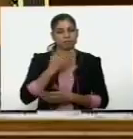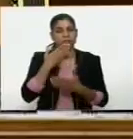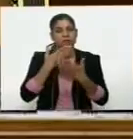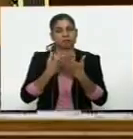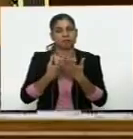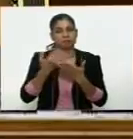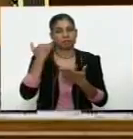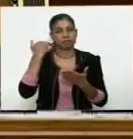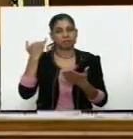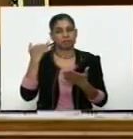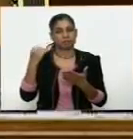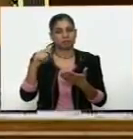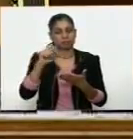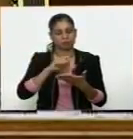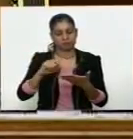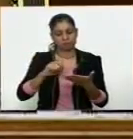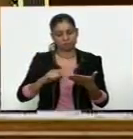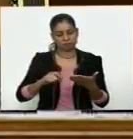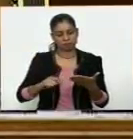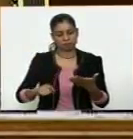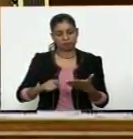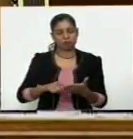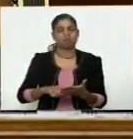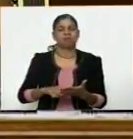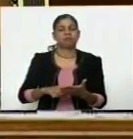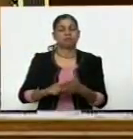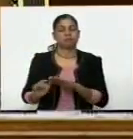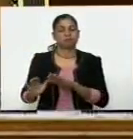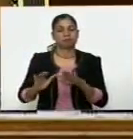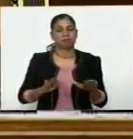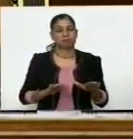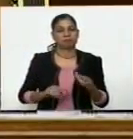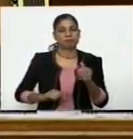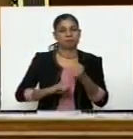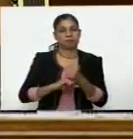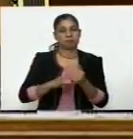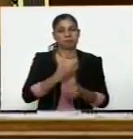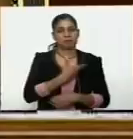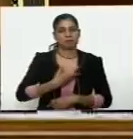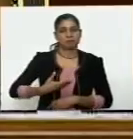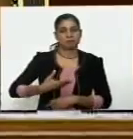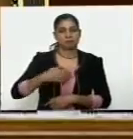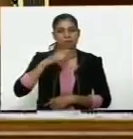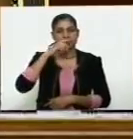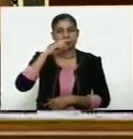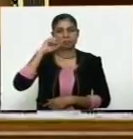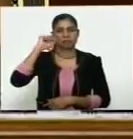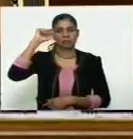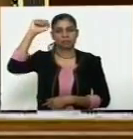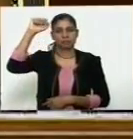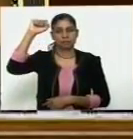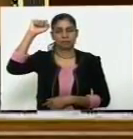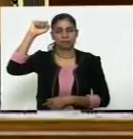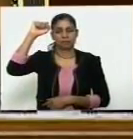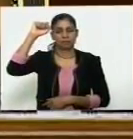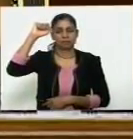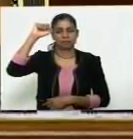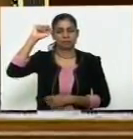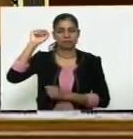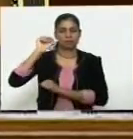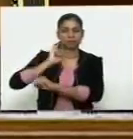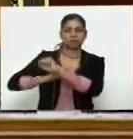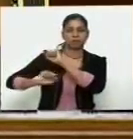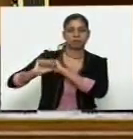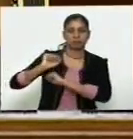propuesta para respaldar las acciones del jefe de Estado, del presidente Nicolás Maduro, en defensa